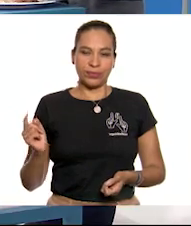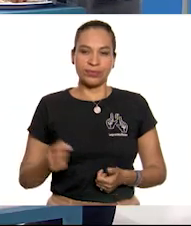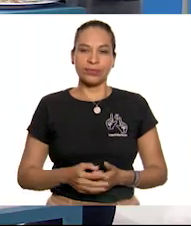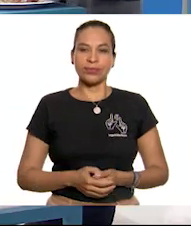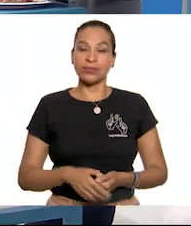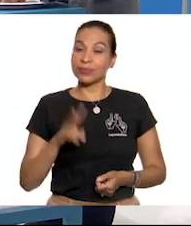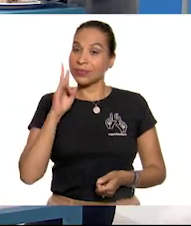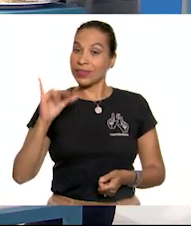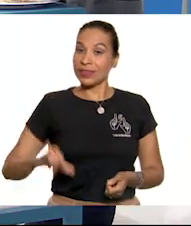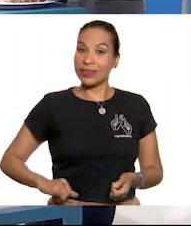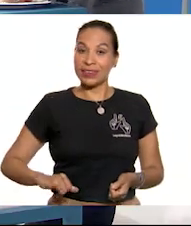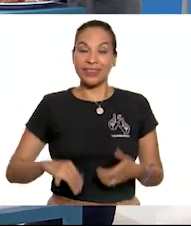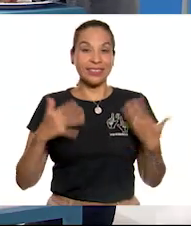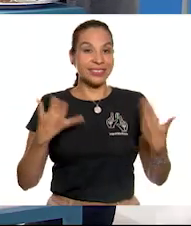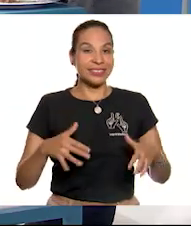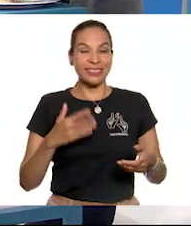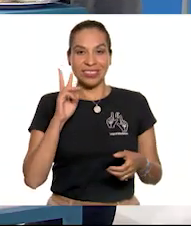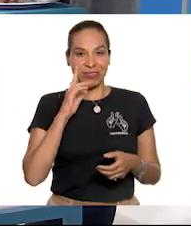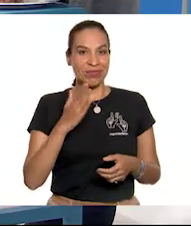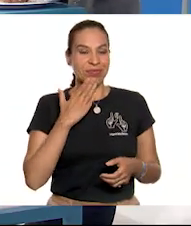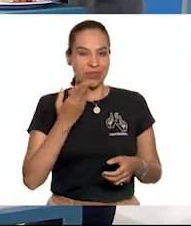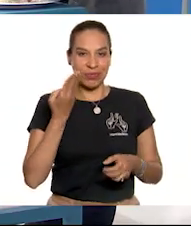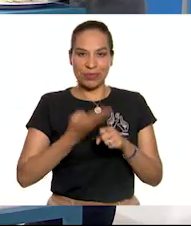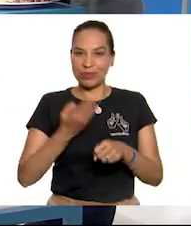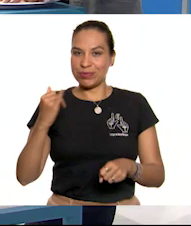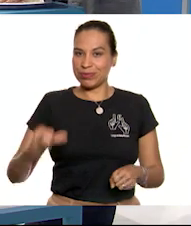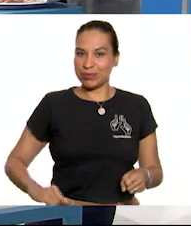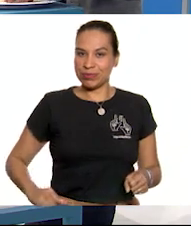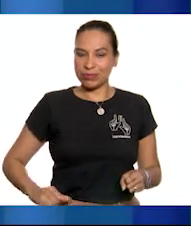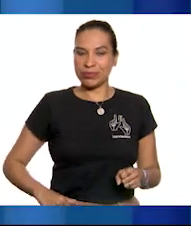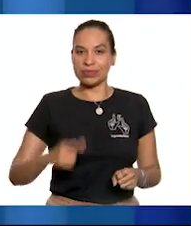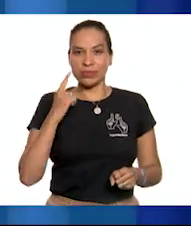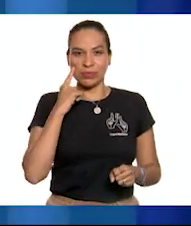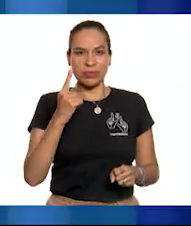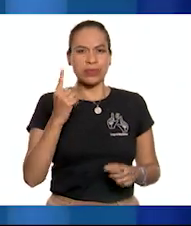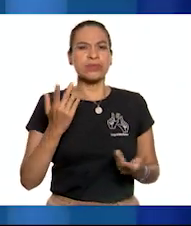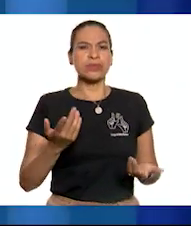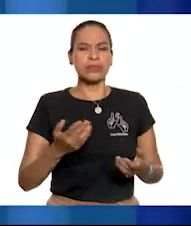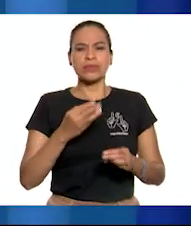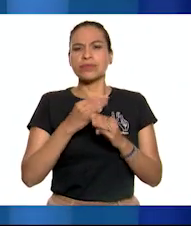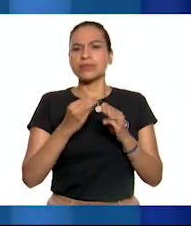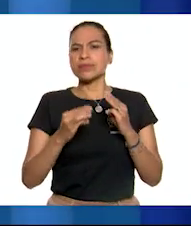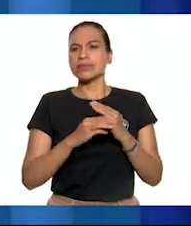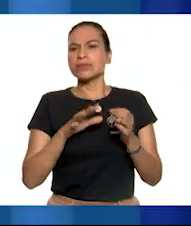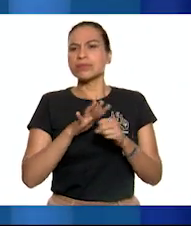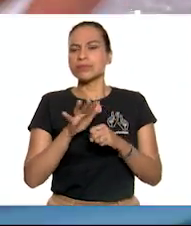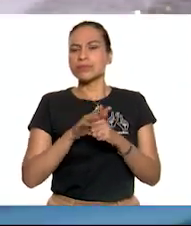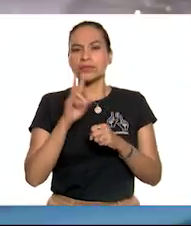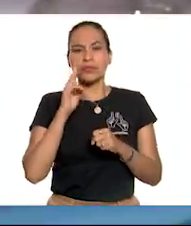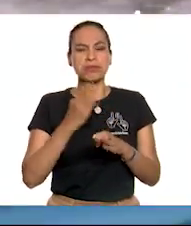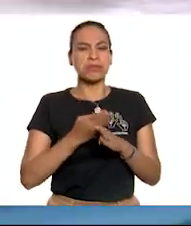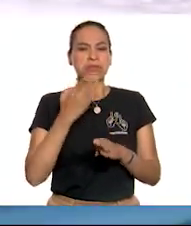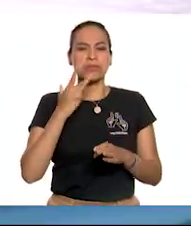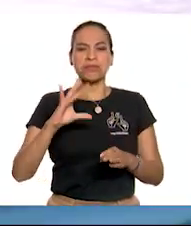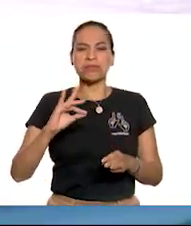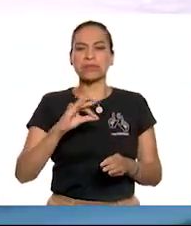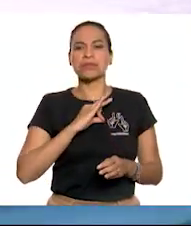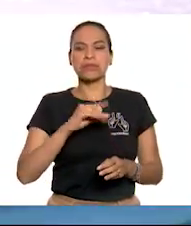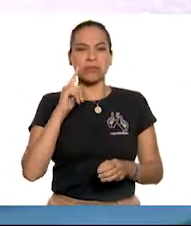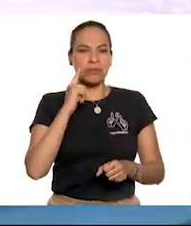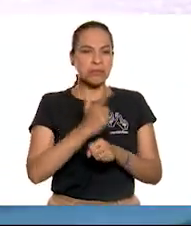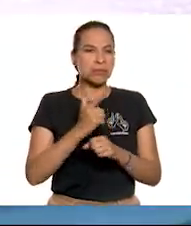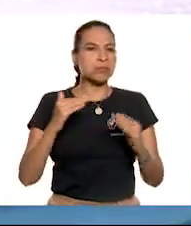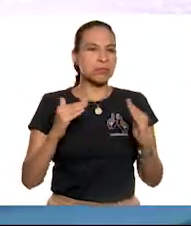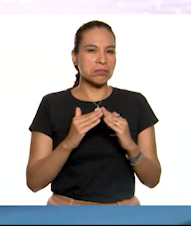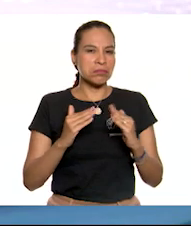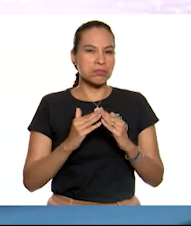Qué interesante. Muy bien. Sí, es muy interesante. Como y mira, si se fijan, son cocinando. Materiales muy, muy sencillos que podemos encontrar en